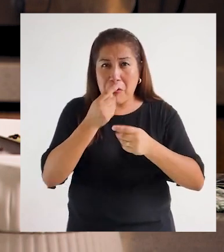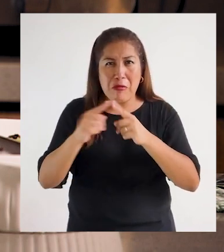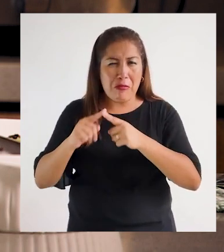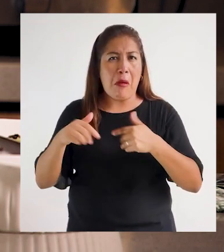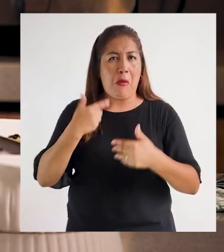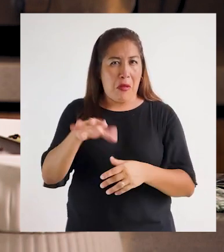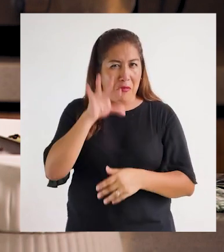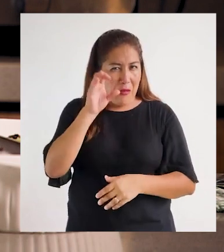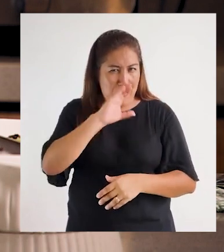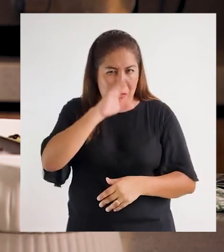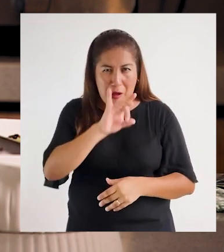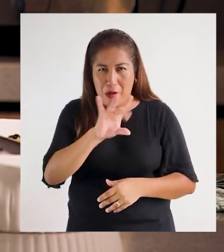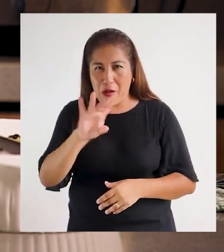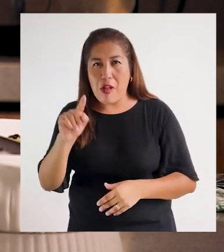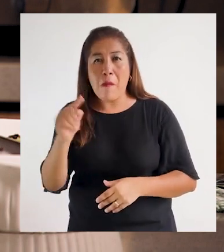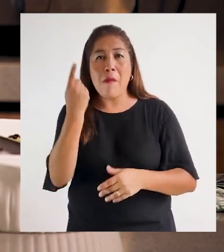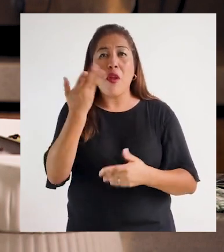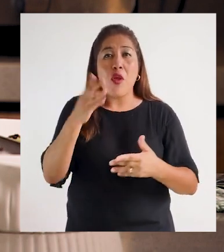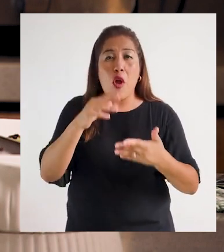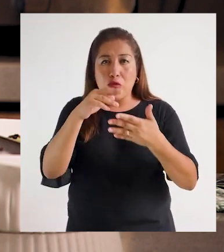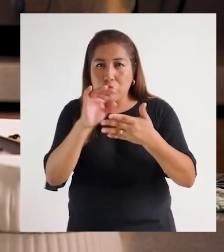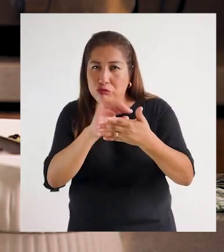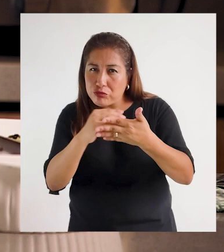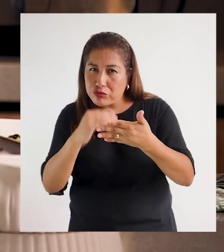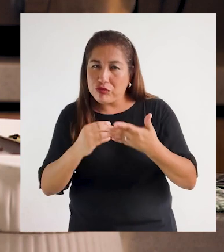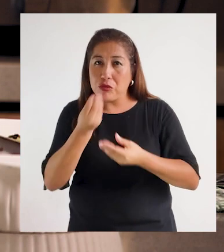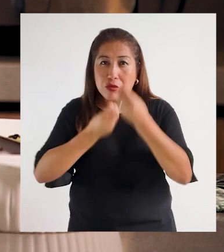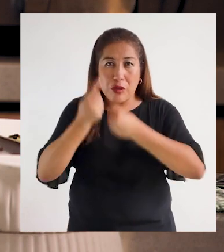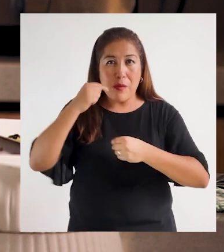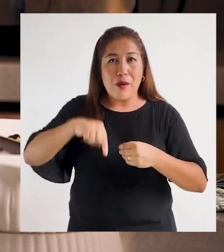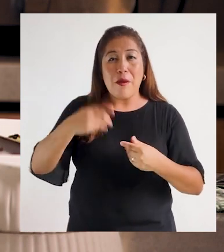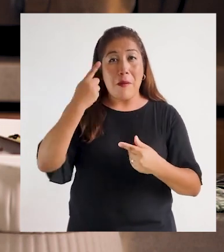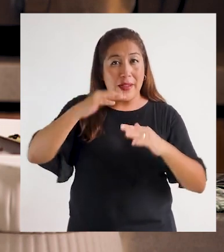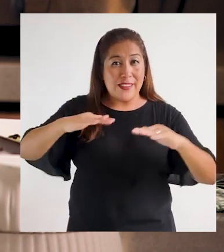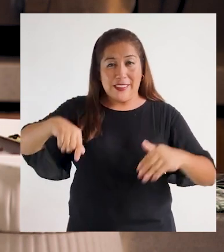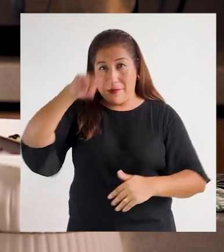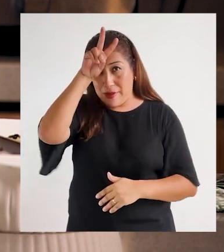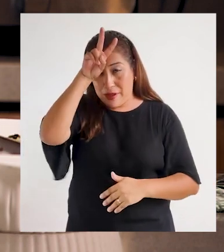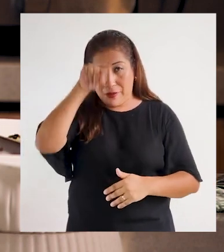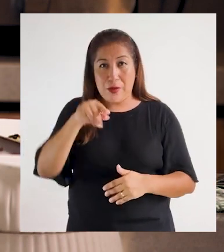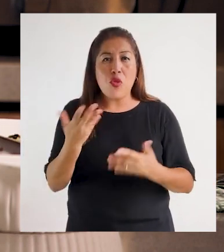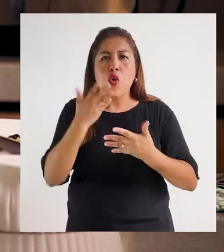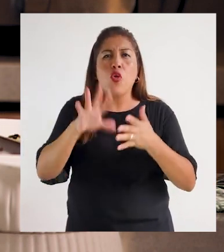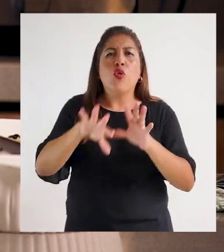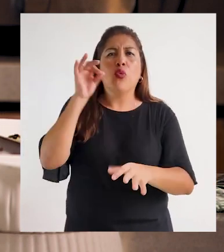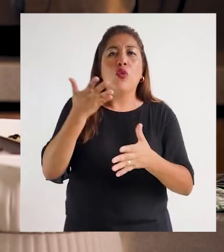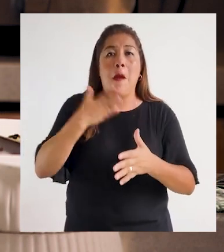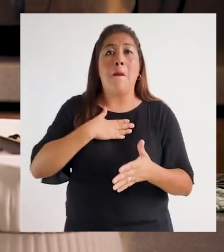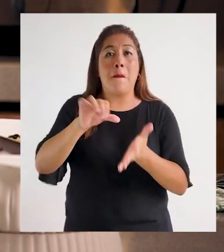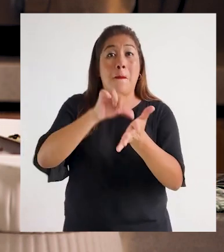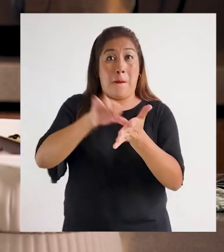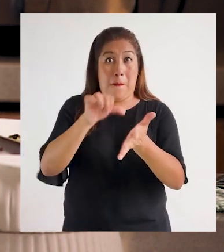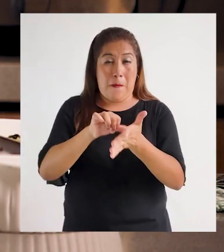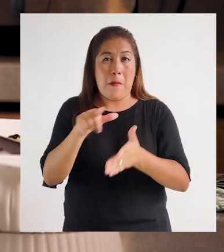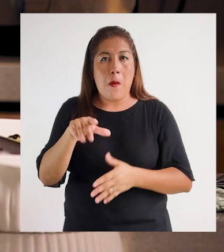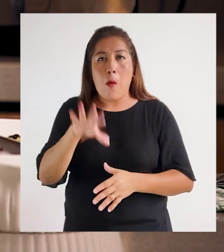encontrar muchísimas otras más en el primer recetario interactivo para niños en el Perú. Este recetario lo pueden encontrar en mi página